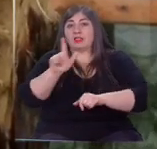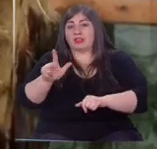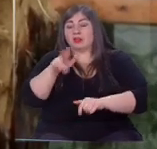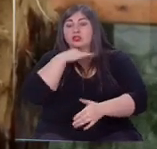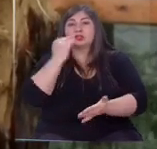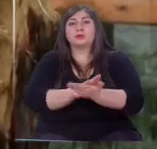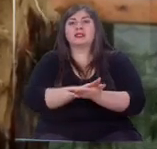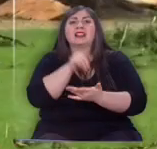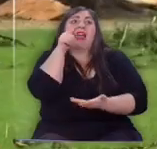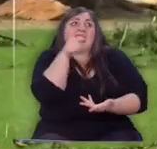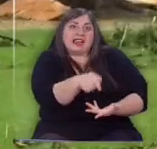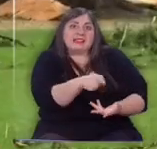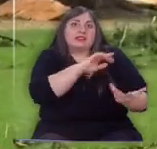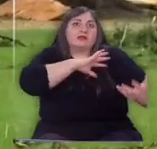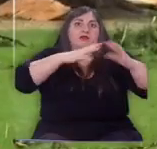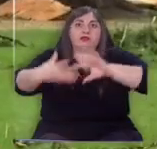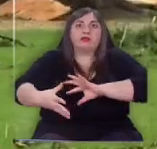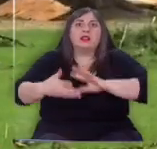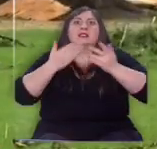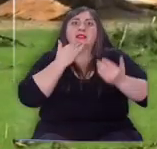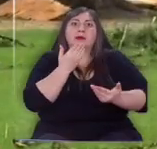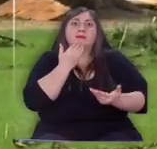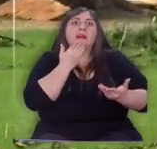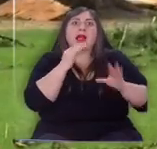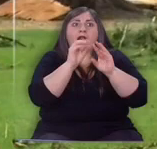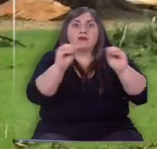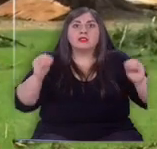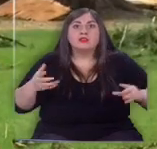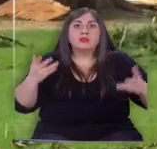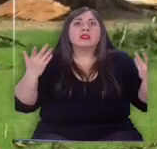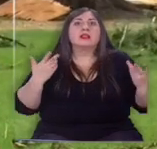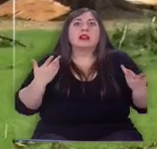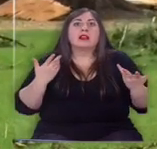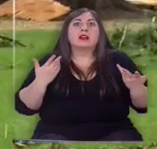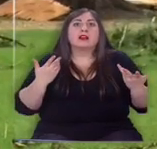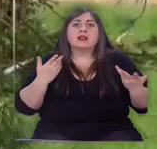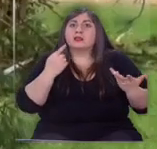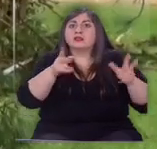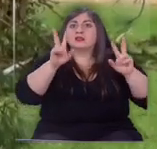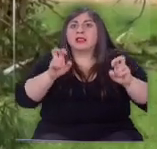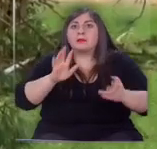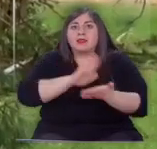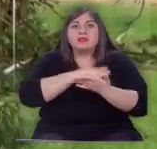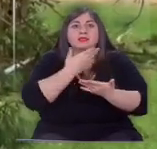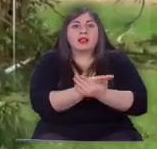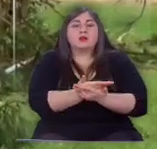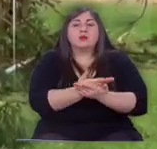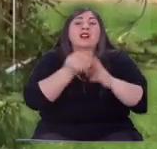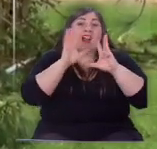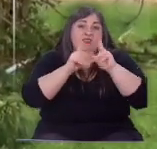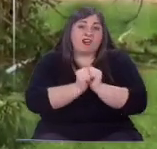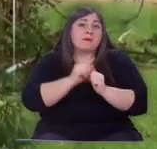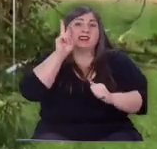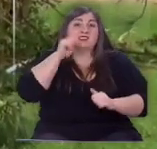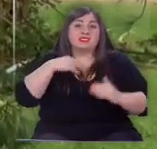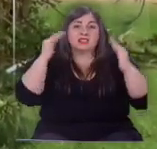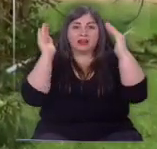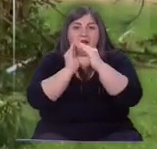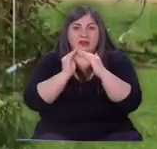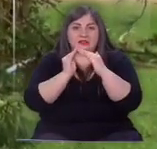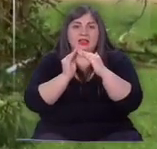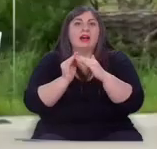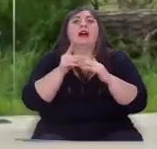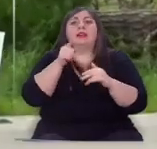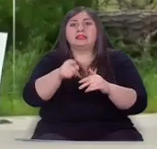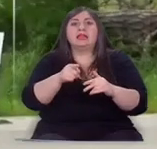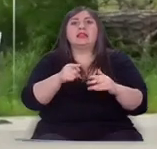partir de esta destrucción que deja también la cuota de alerta respecto a un tema sanitario por todas estas familias que quedaron sin casa y que